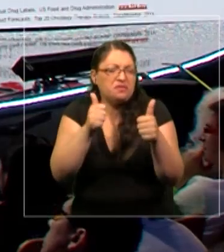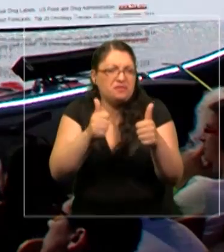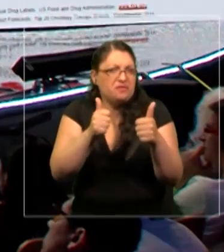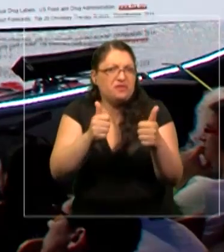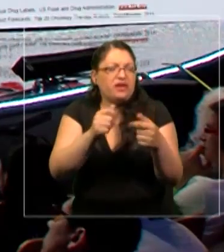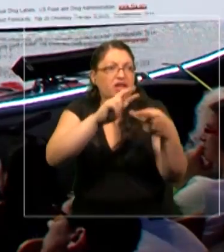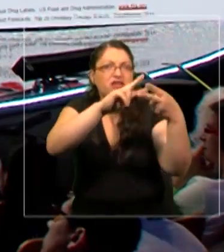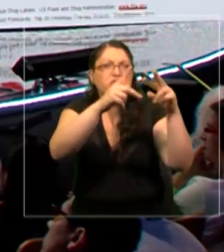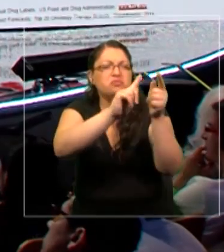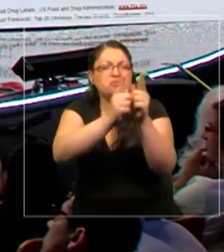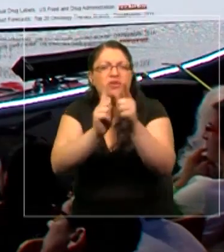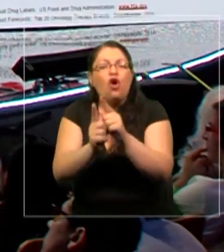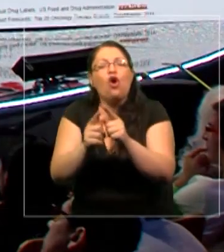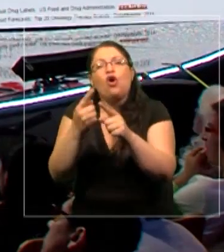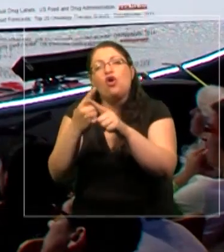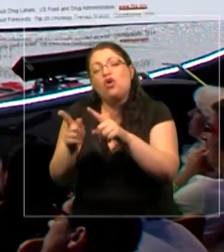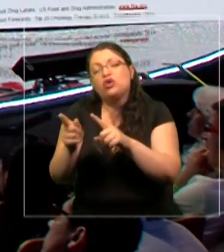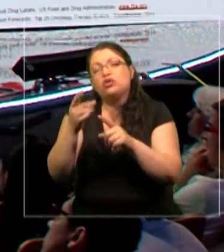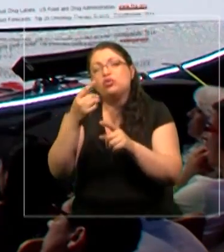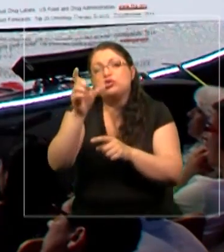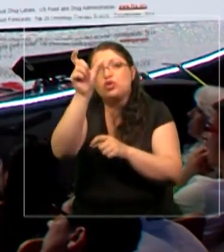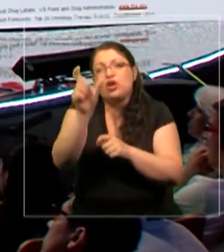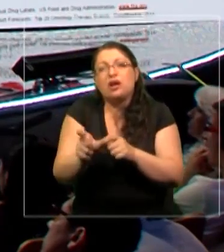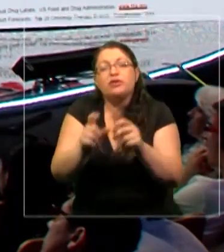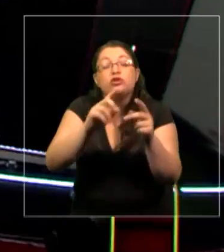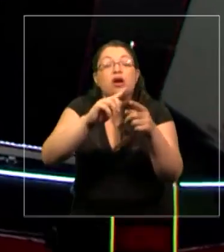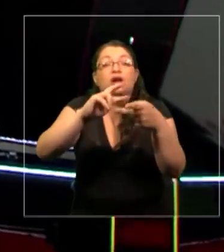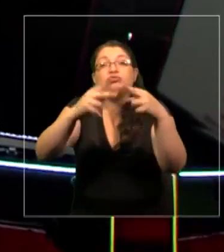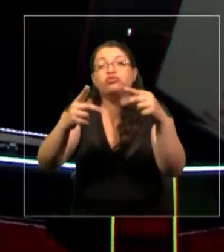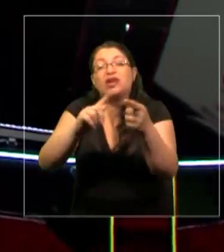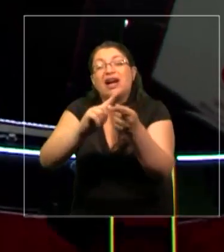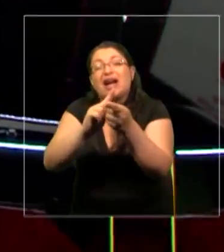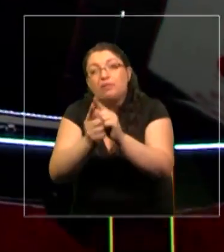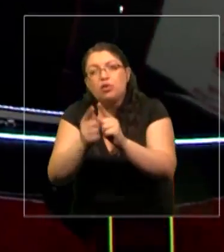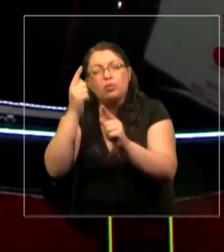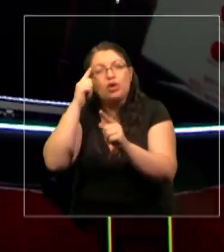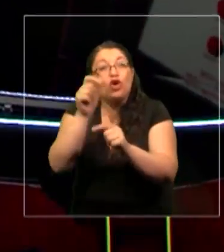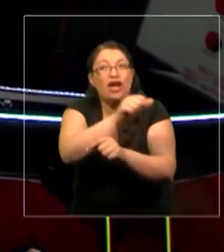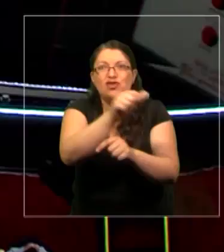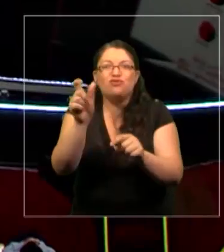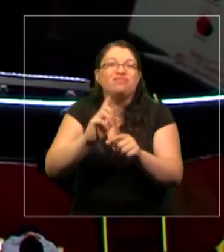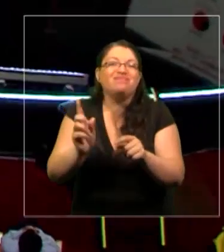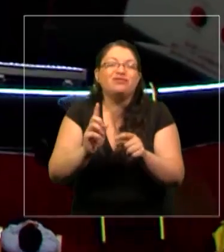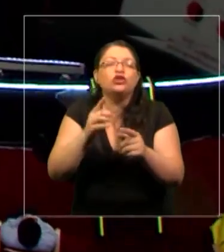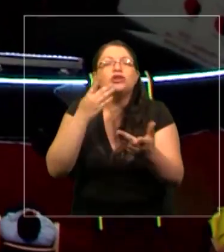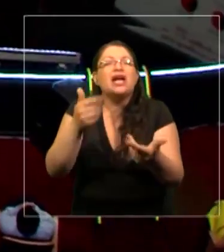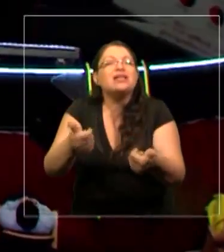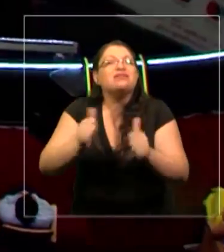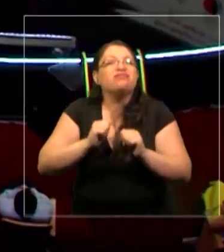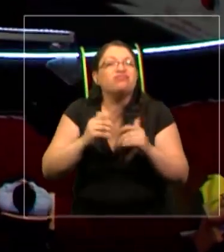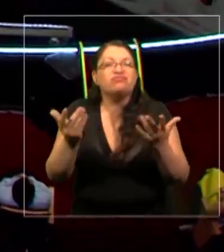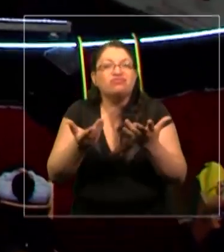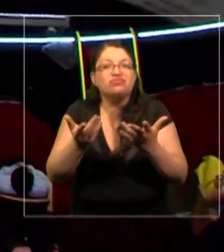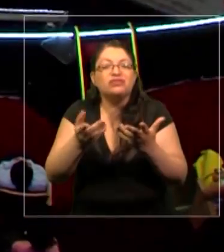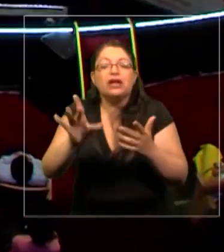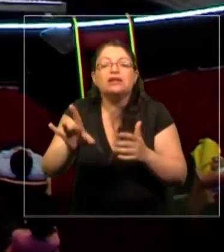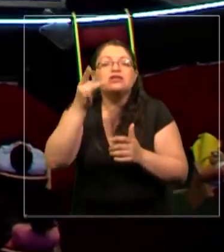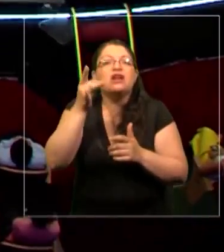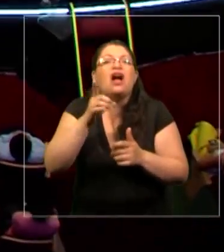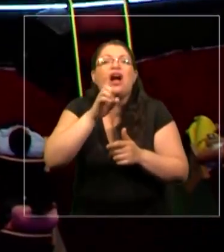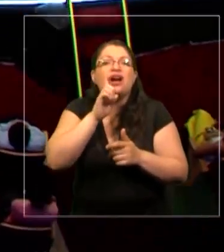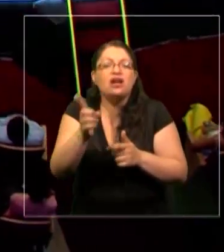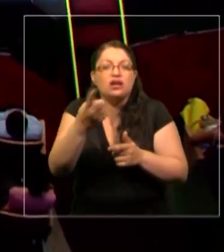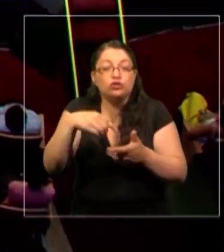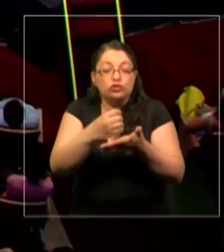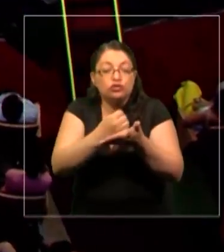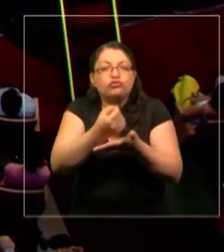Otros solo funcionaron en personas que tenían la mutación, pero no en todos. Entonces, el desafío es descubrir a quién le damos el fármaco